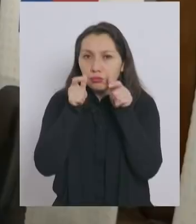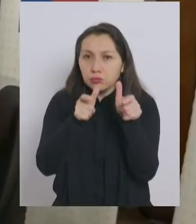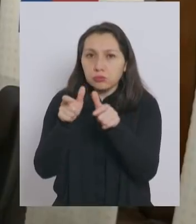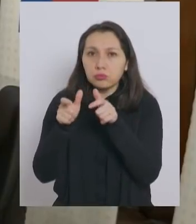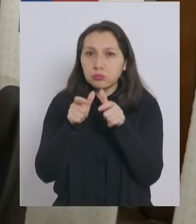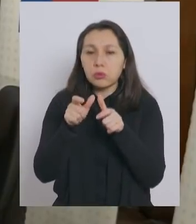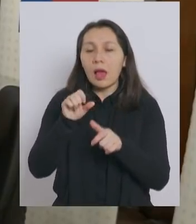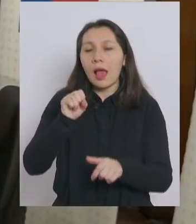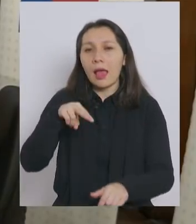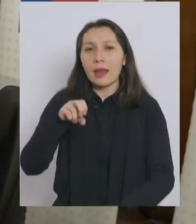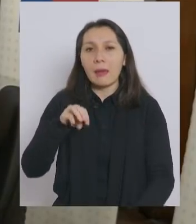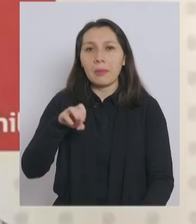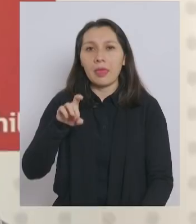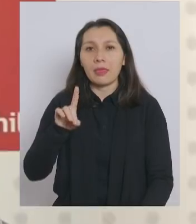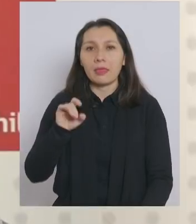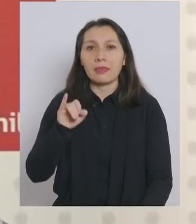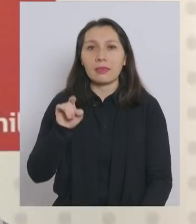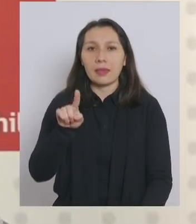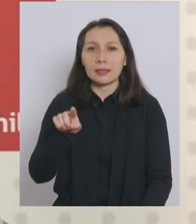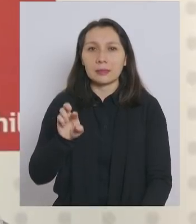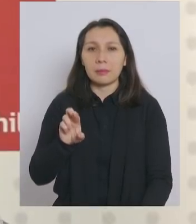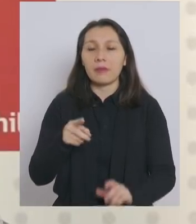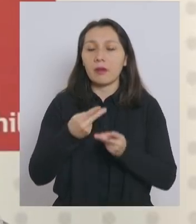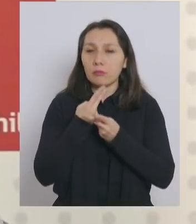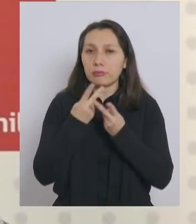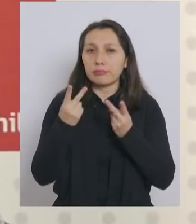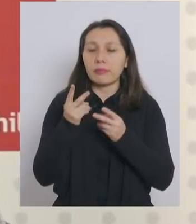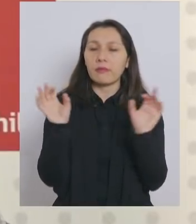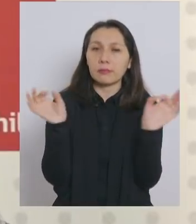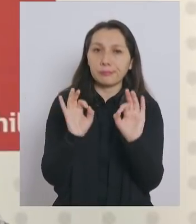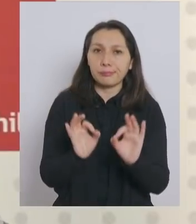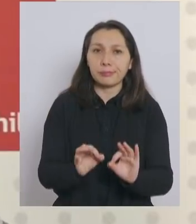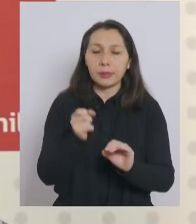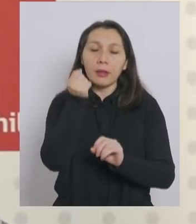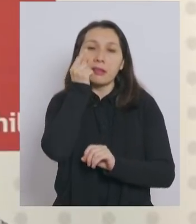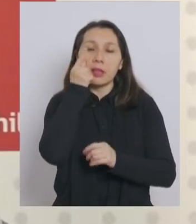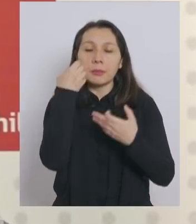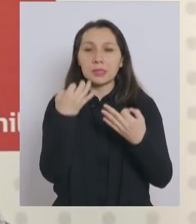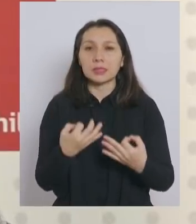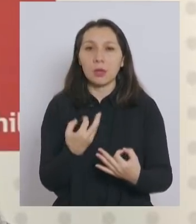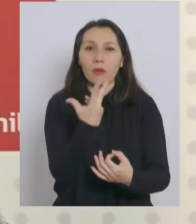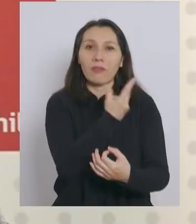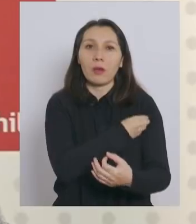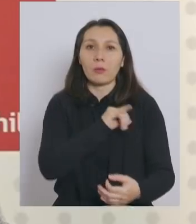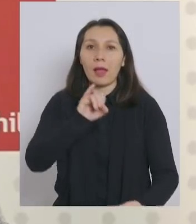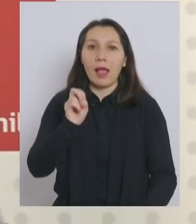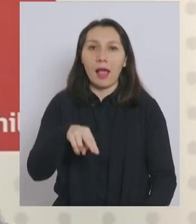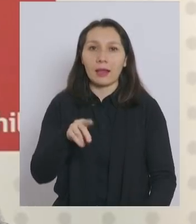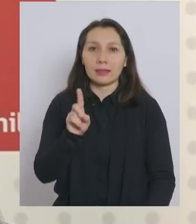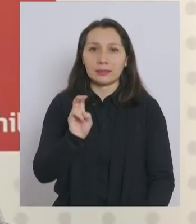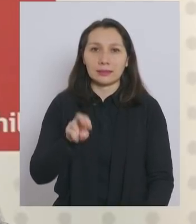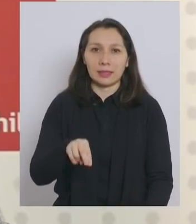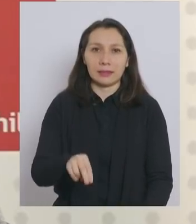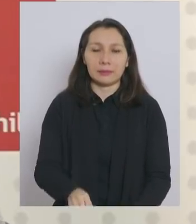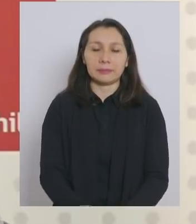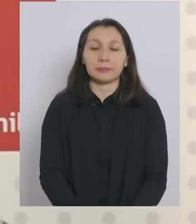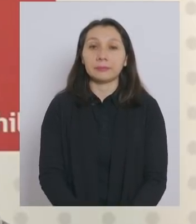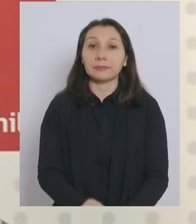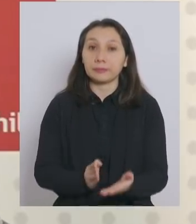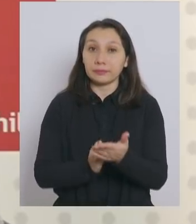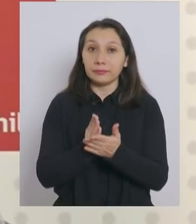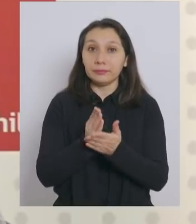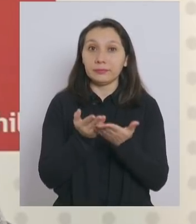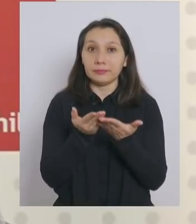ANAMED ISP, quien va a exponer y a conocer los aspectos de seguridad de la vacuna de Janssen. Iniciamos,